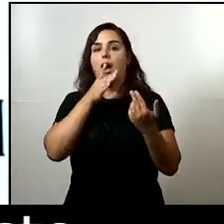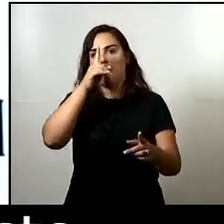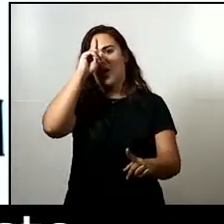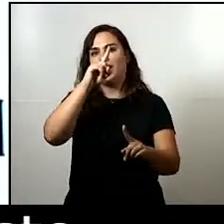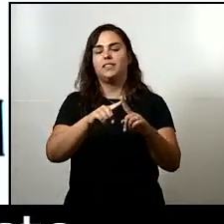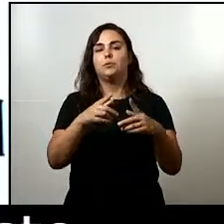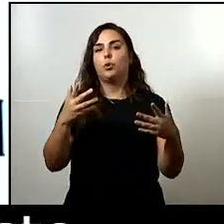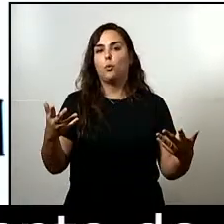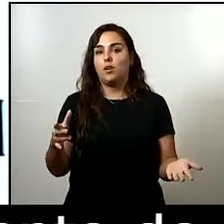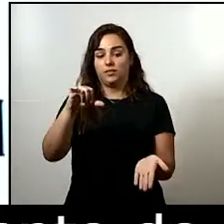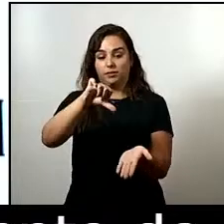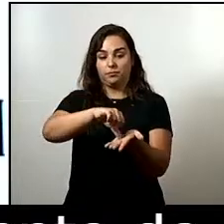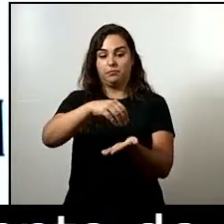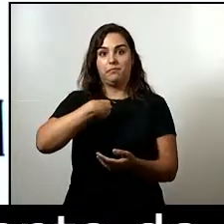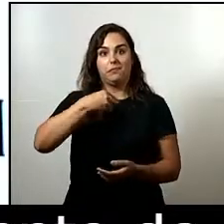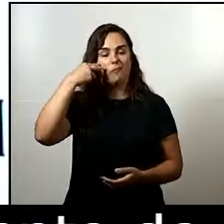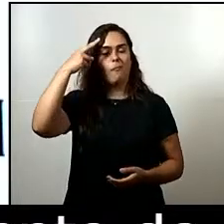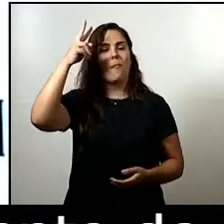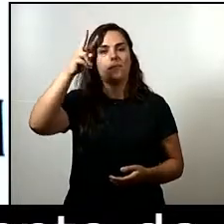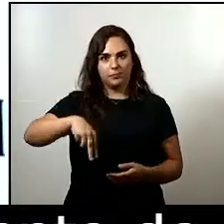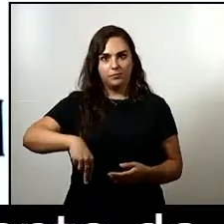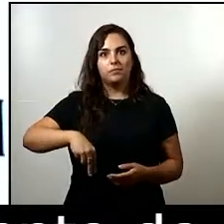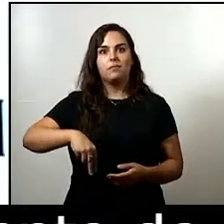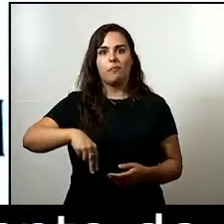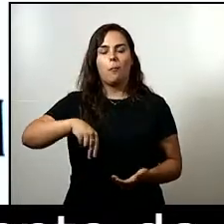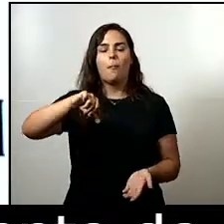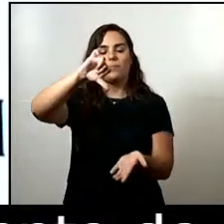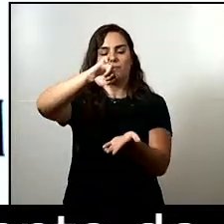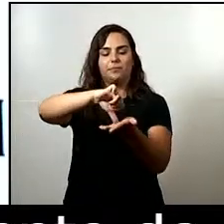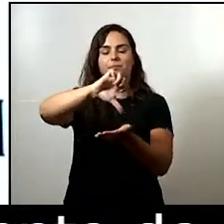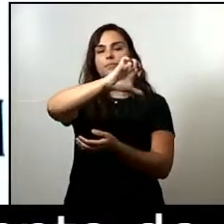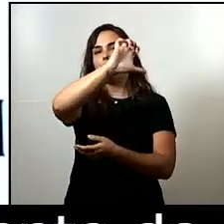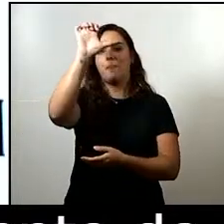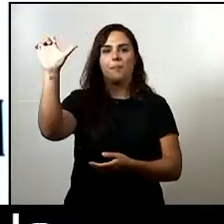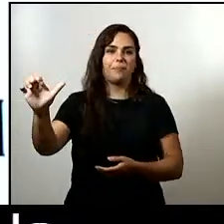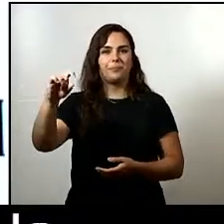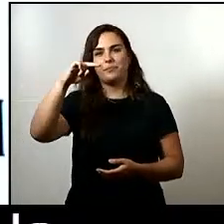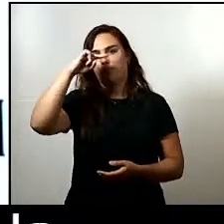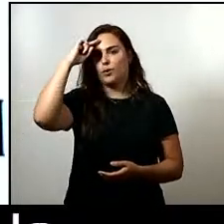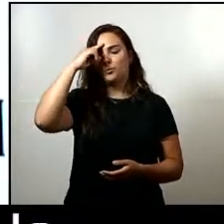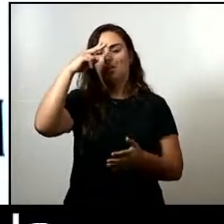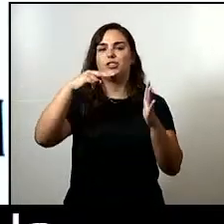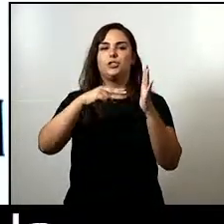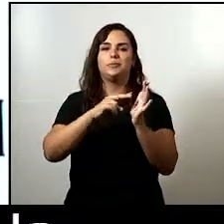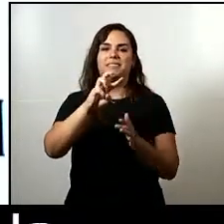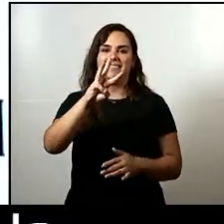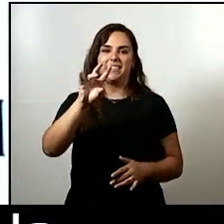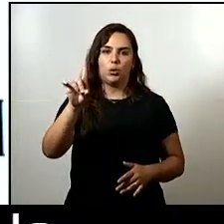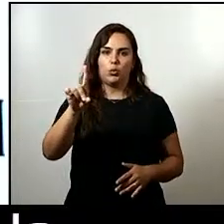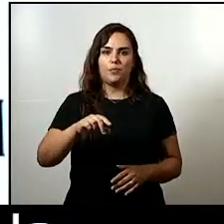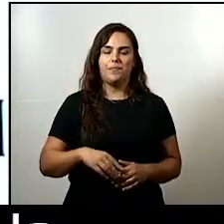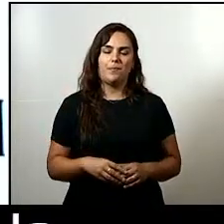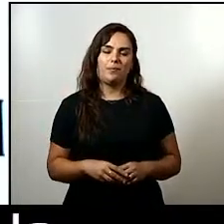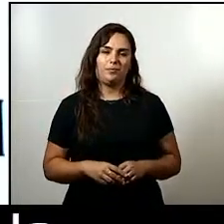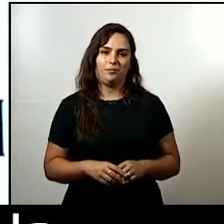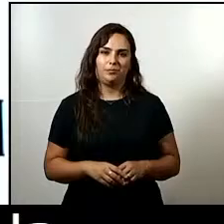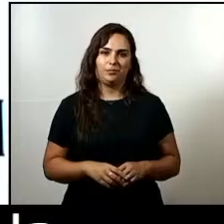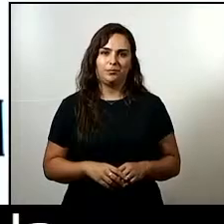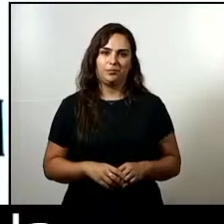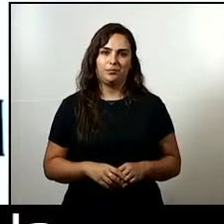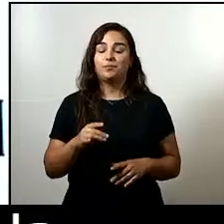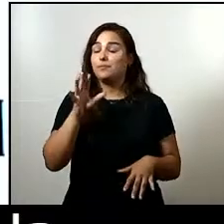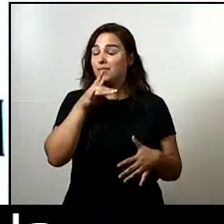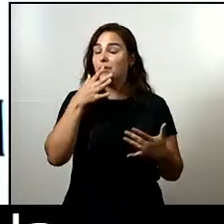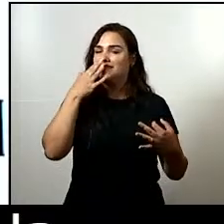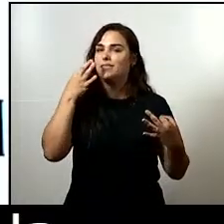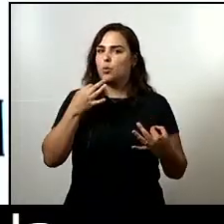objetivo que la ciudad sea reconocida como Capital Europea de la Cultura 2031. Estamos seguros